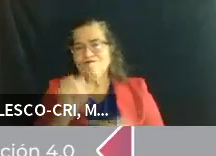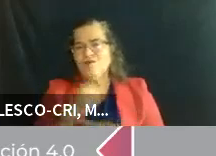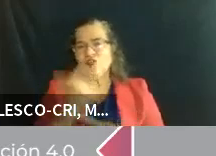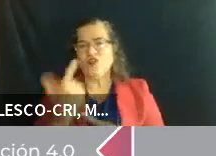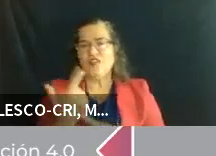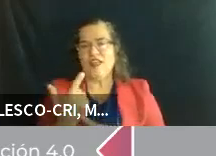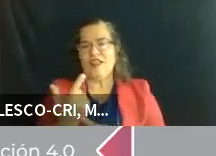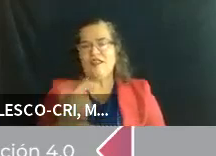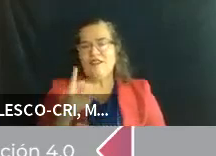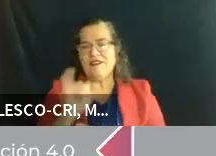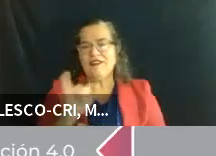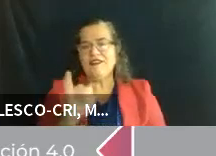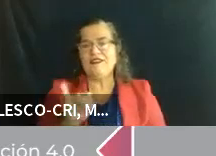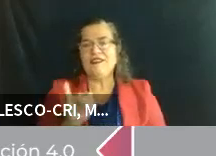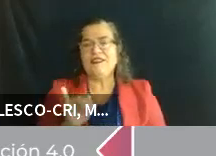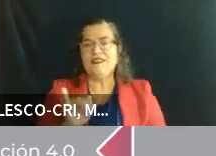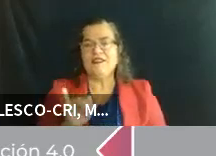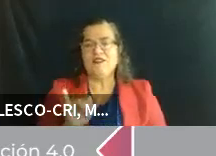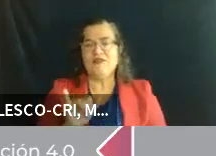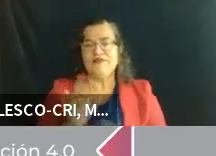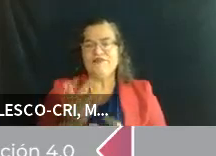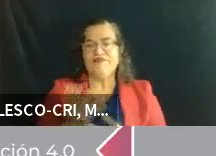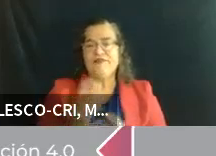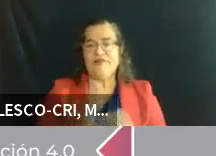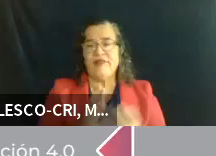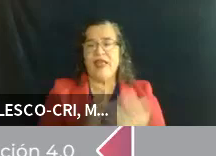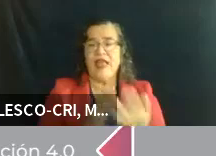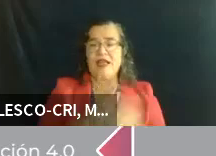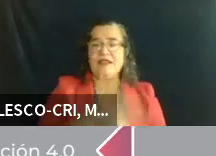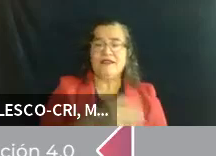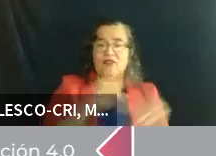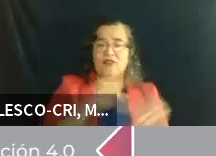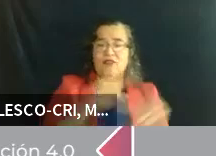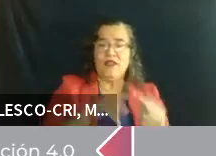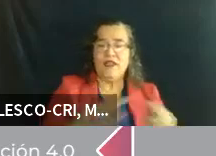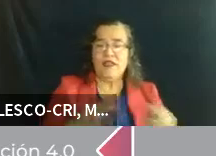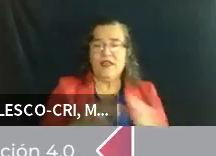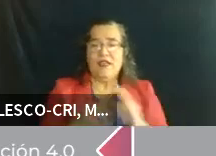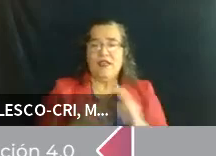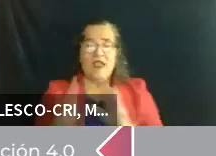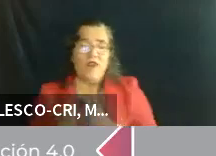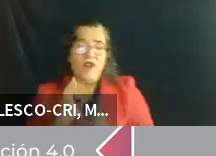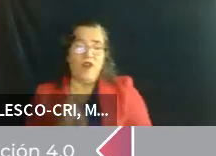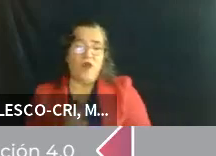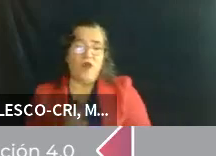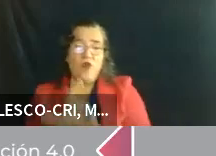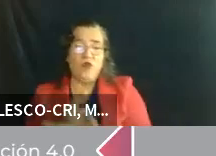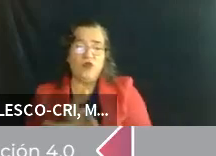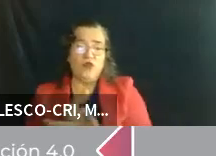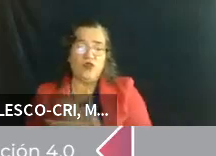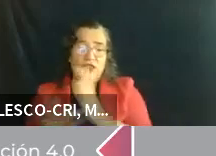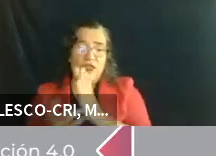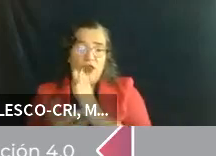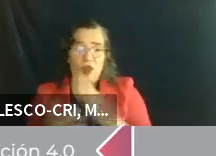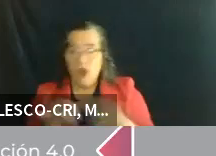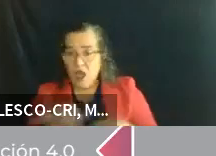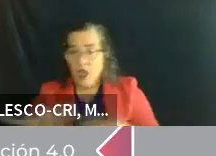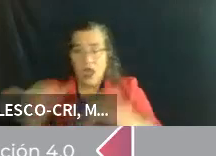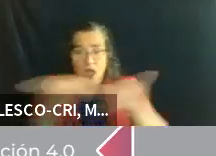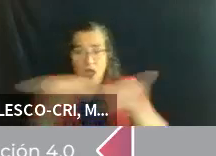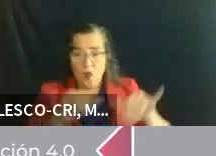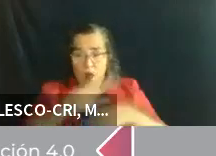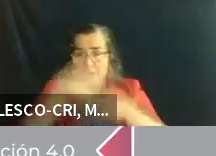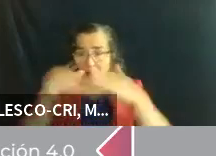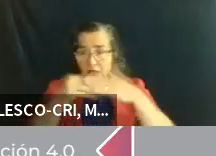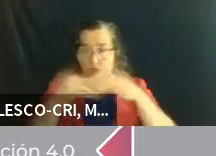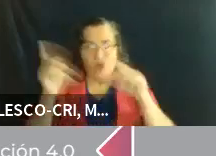que el acceso a Internet y a recursos tecnológicos no es igual para todos, y esto es un gran desafío que también interpela